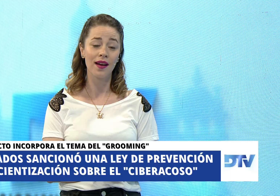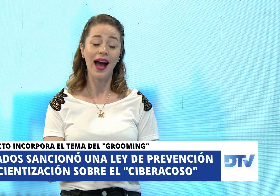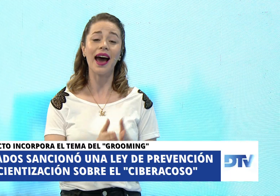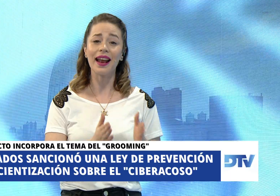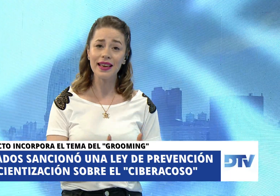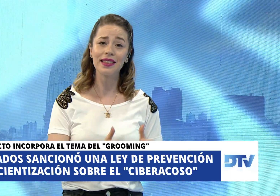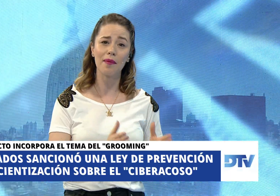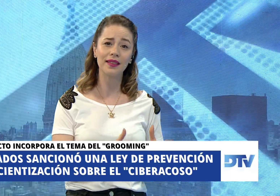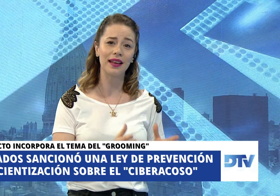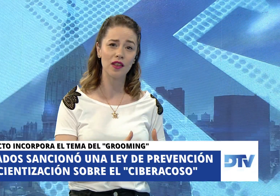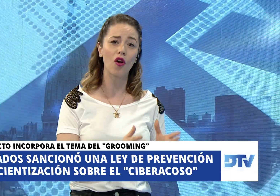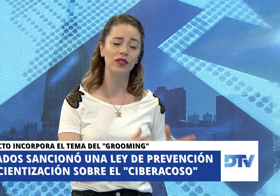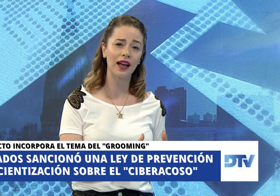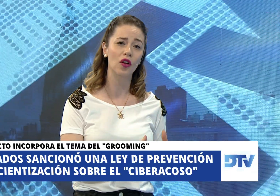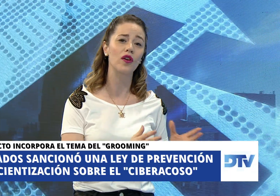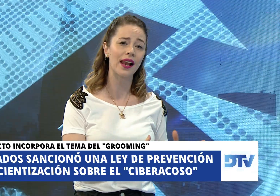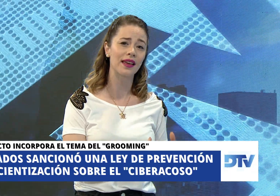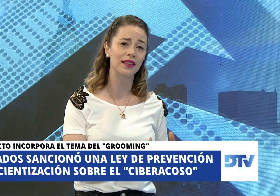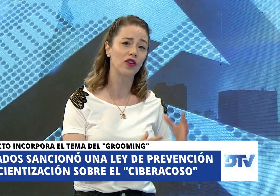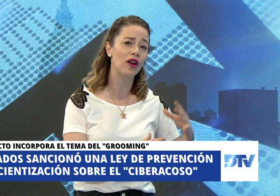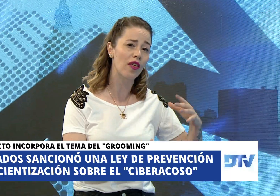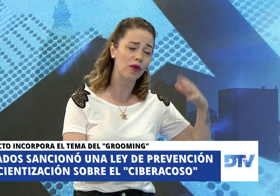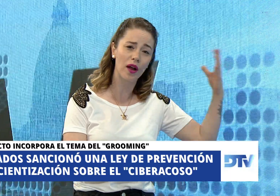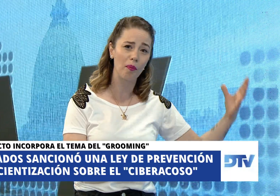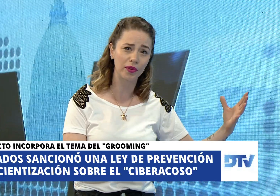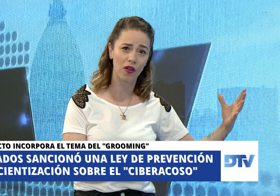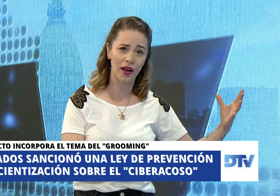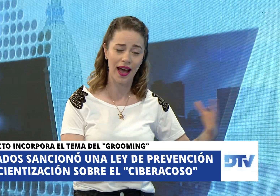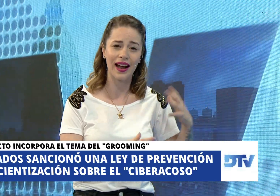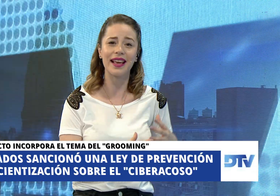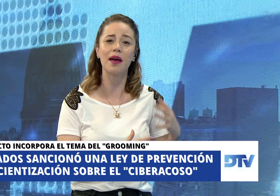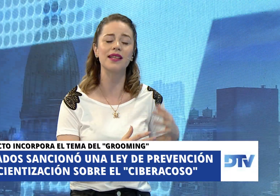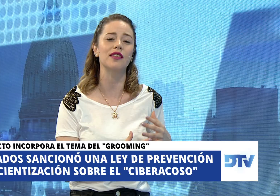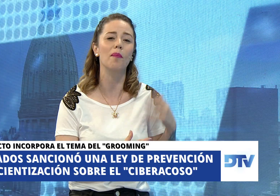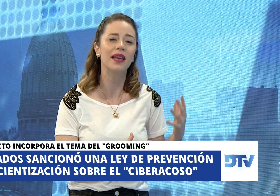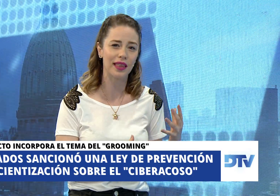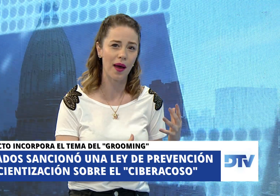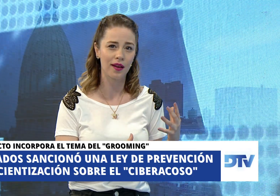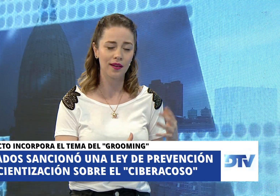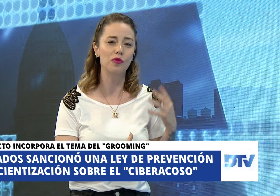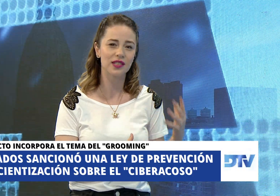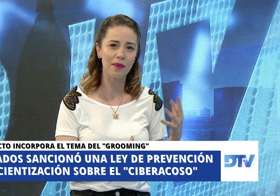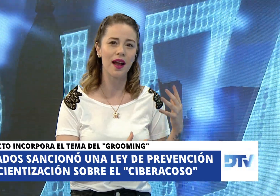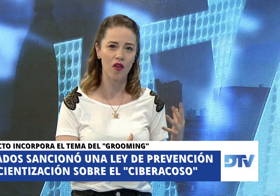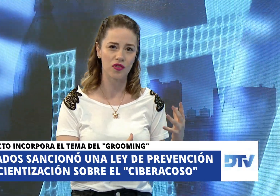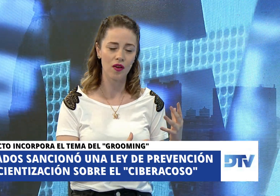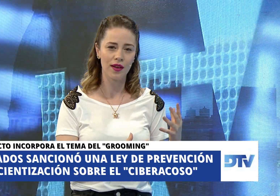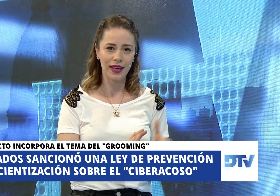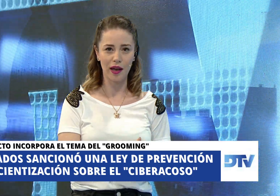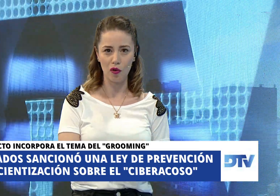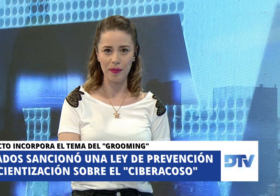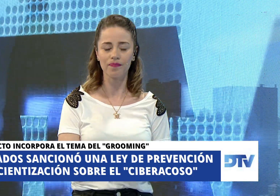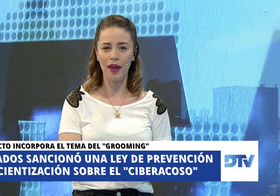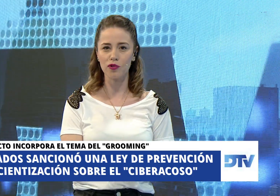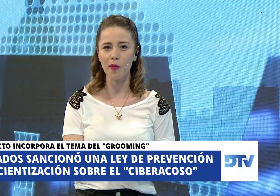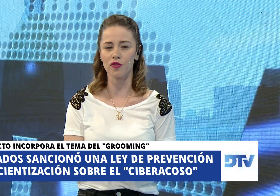femicidio a raíz de haber tenido contacto con alguien del otro lado de una computadora, a raíz de haber sido víctima de un ciberacoso y